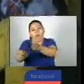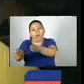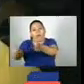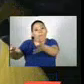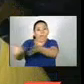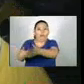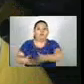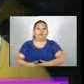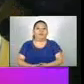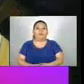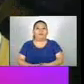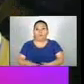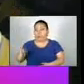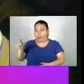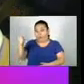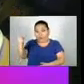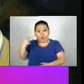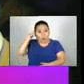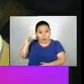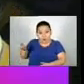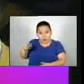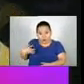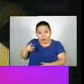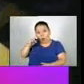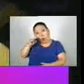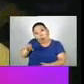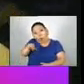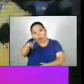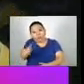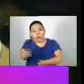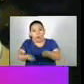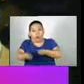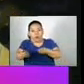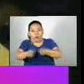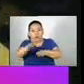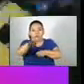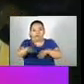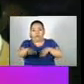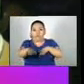colisionara. Dice de que otro vehículo lo sacó de la carretera, ¿verdad? Pero